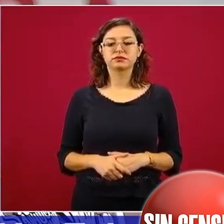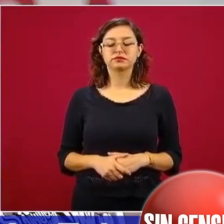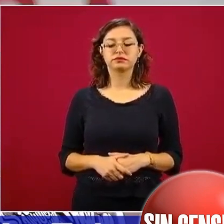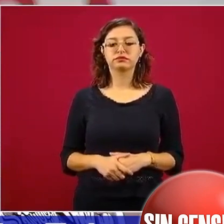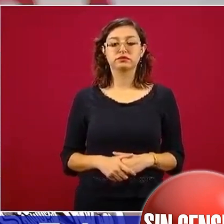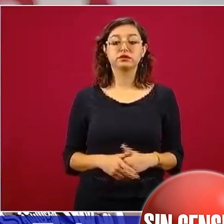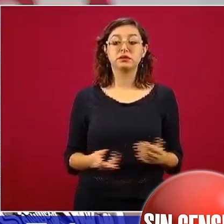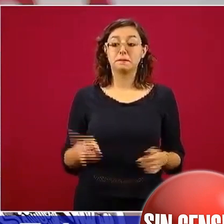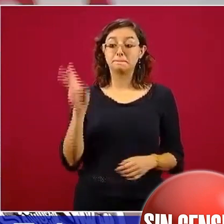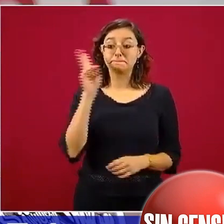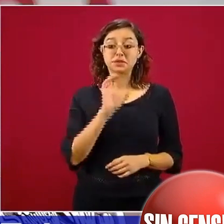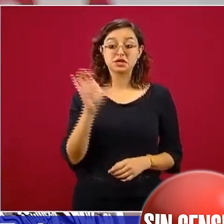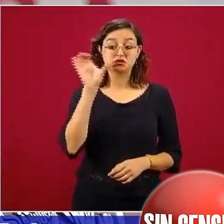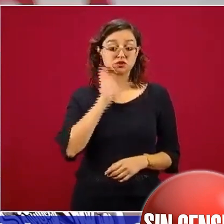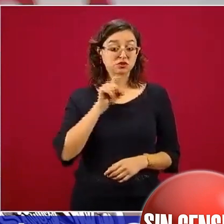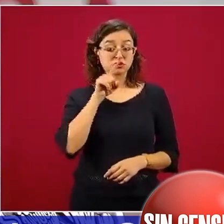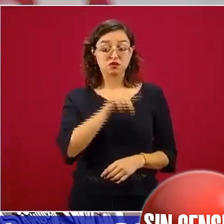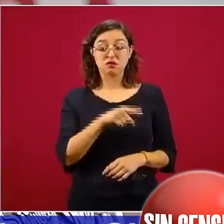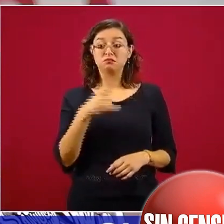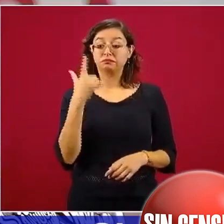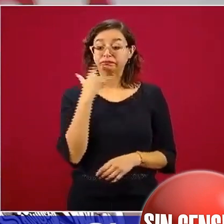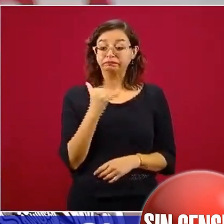otras cosas muy importantes.